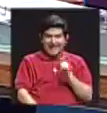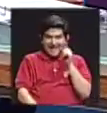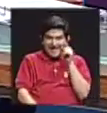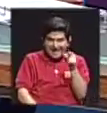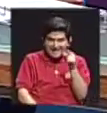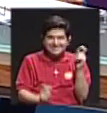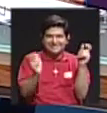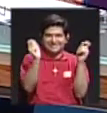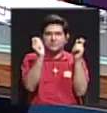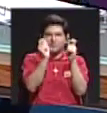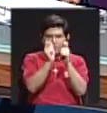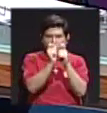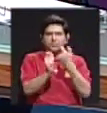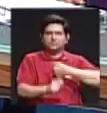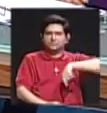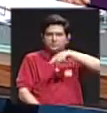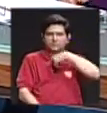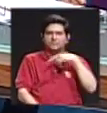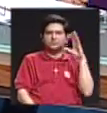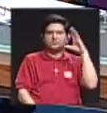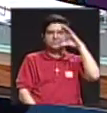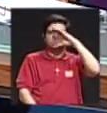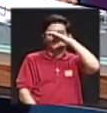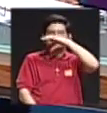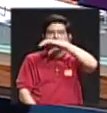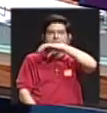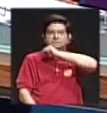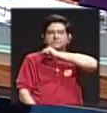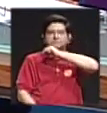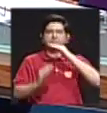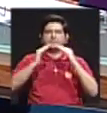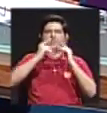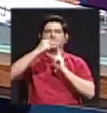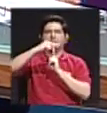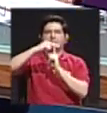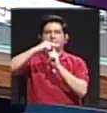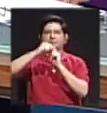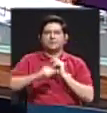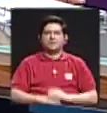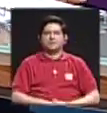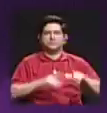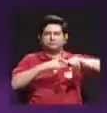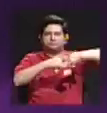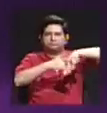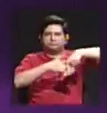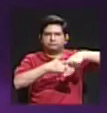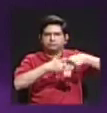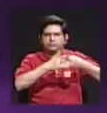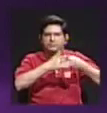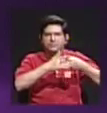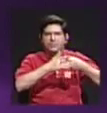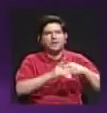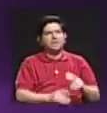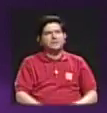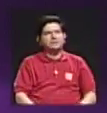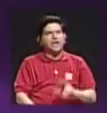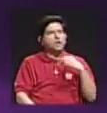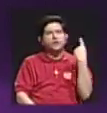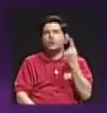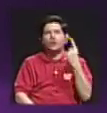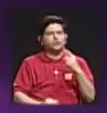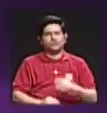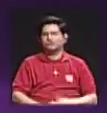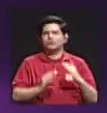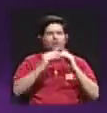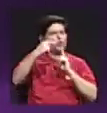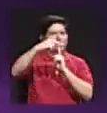uno de los puntos donde podemos apreciar cómo la Iglesia comienza. No voy a hablar de la Iglesia, voy a hablar